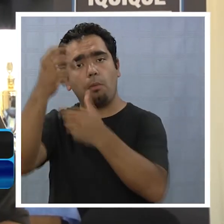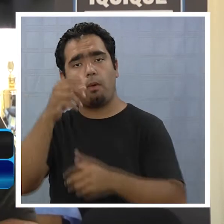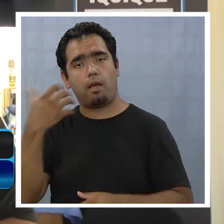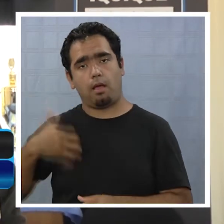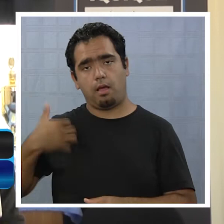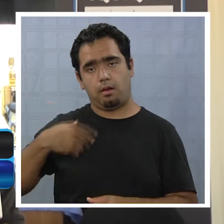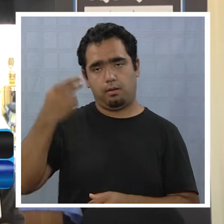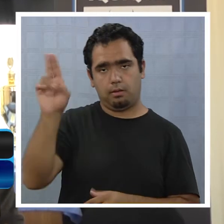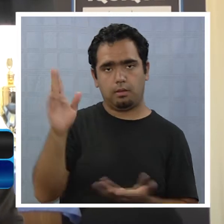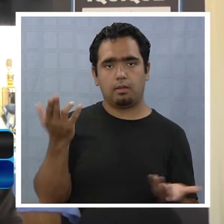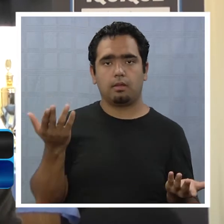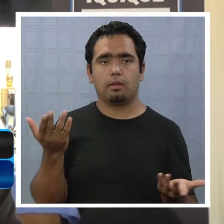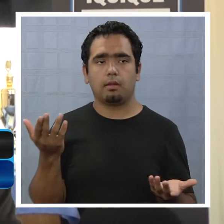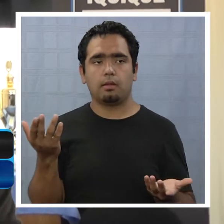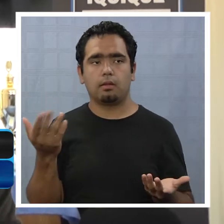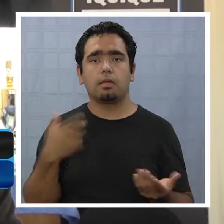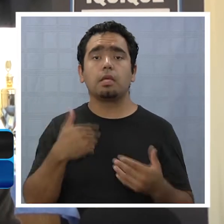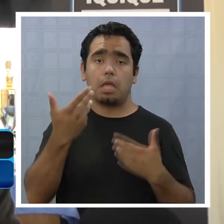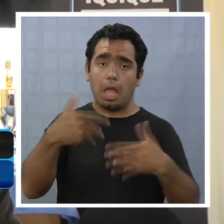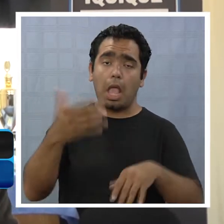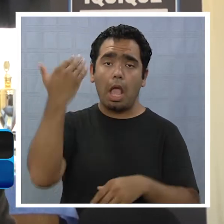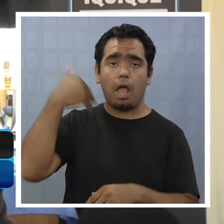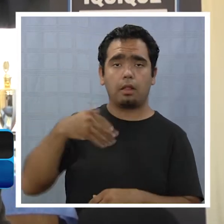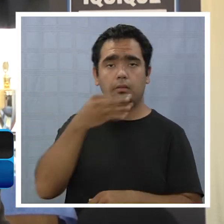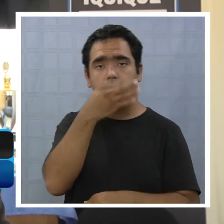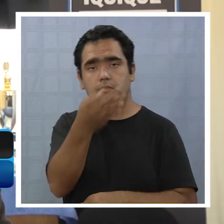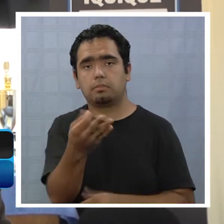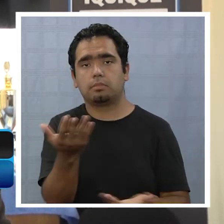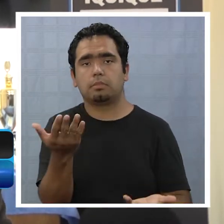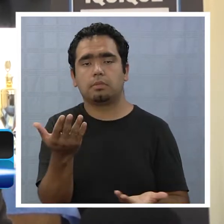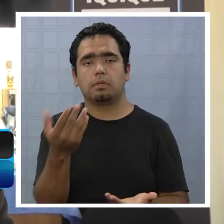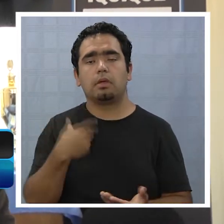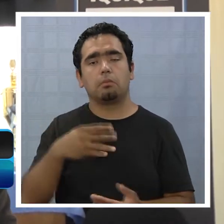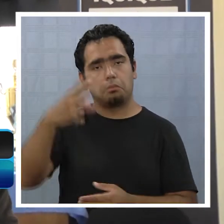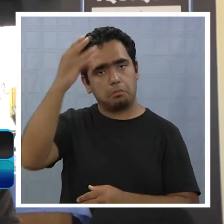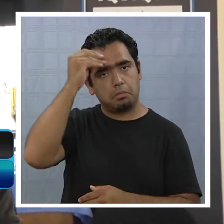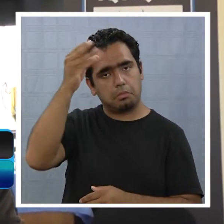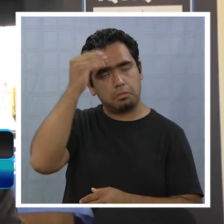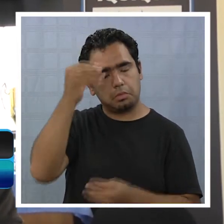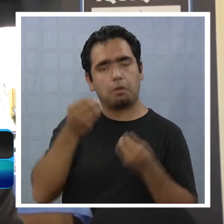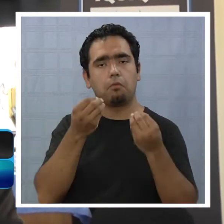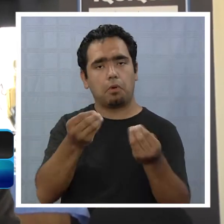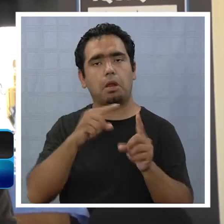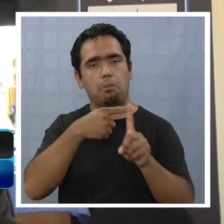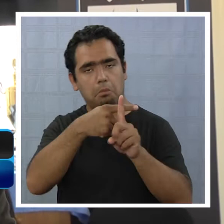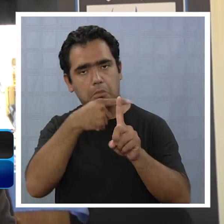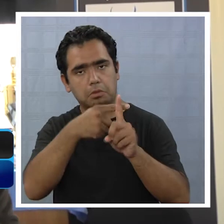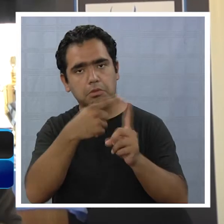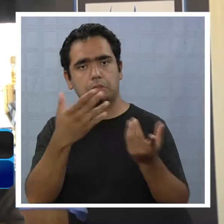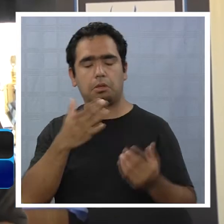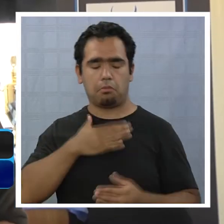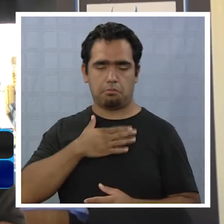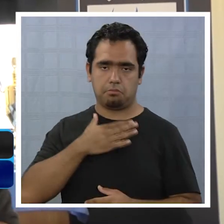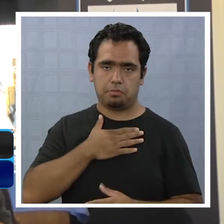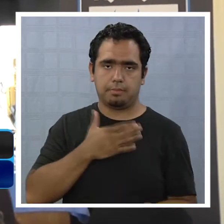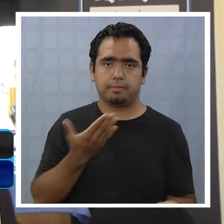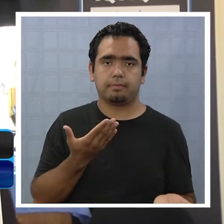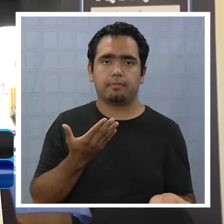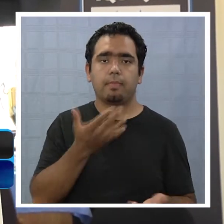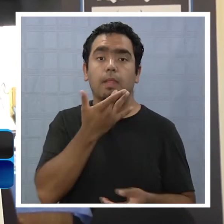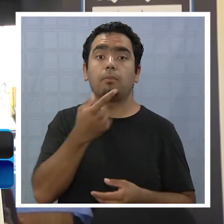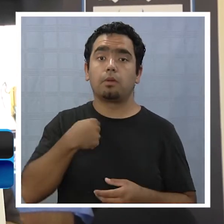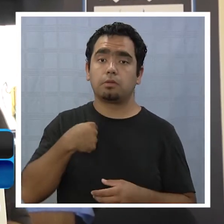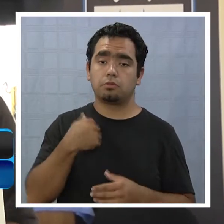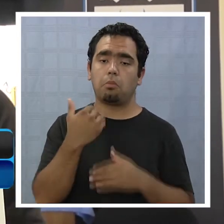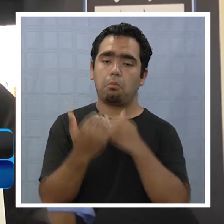de Copa Argentina y, como te dije antes, fue una experiencia muy buena, muy positiva desde